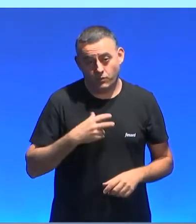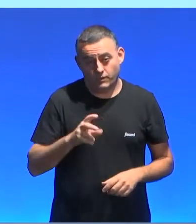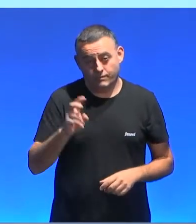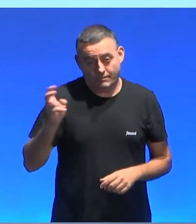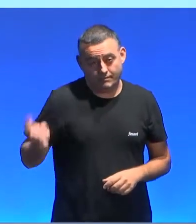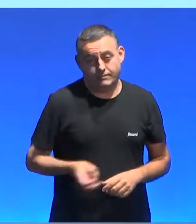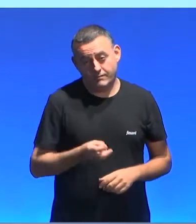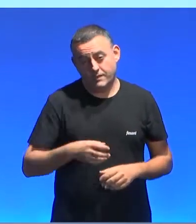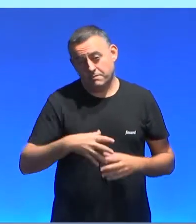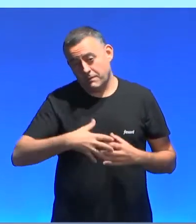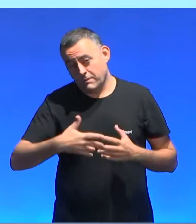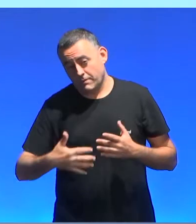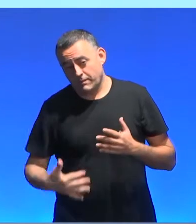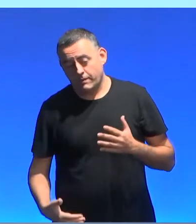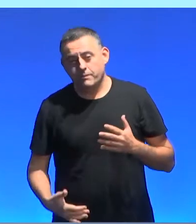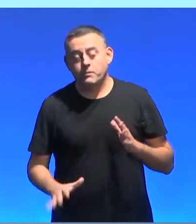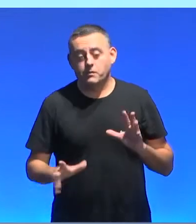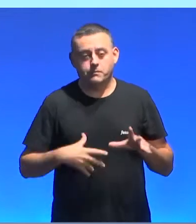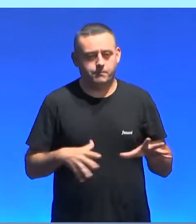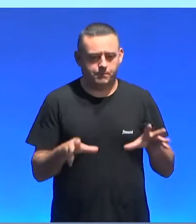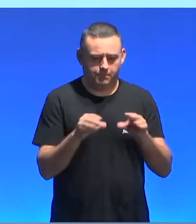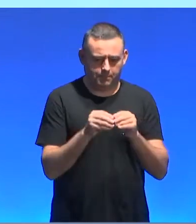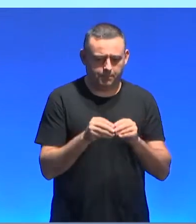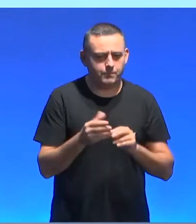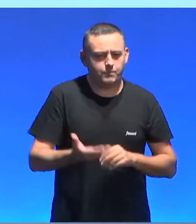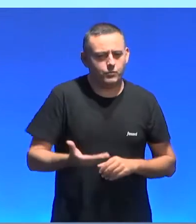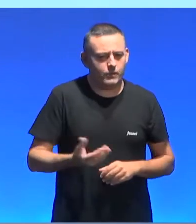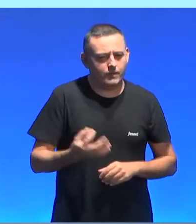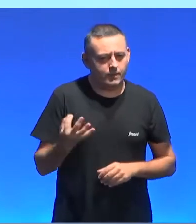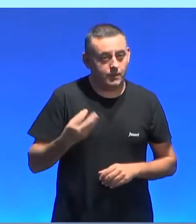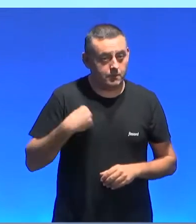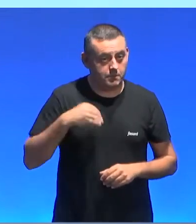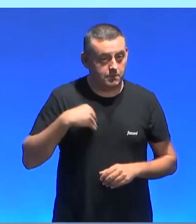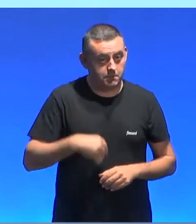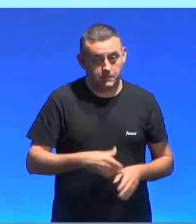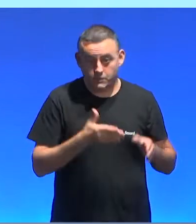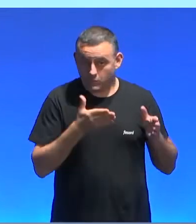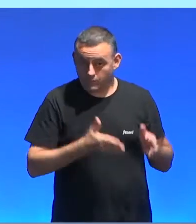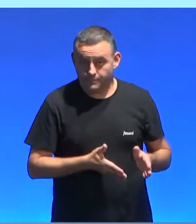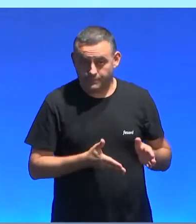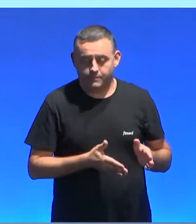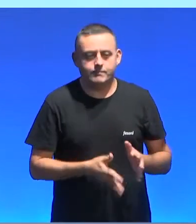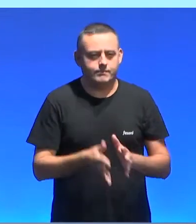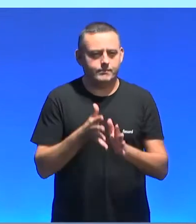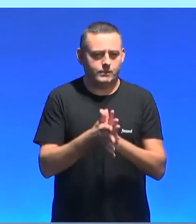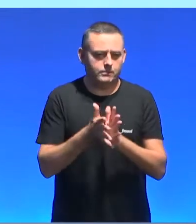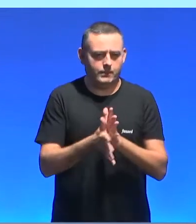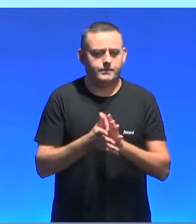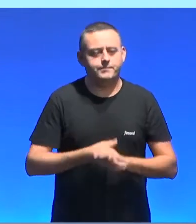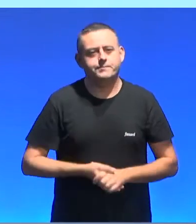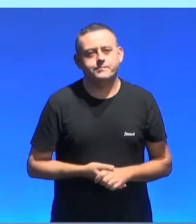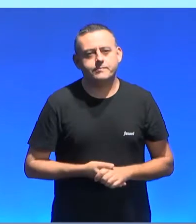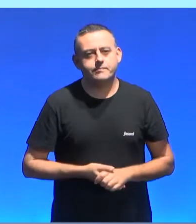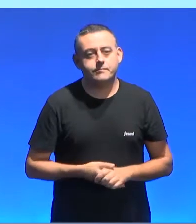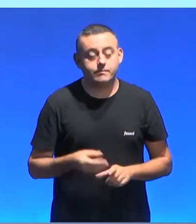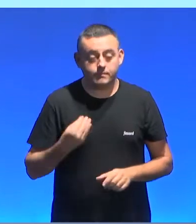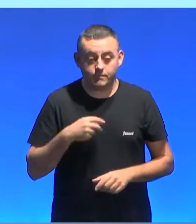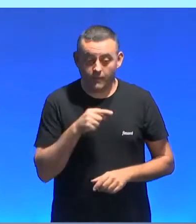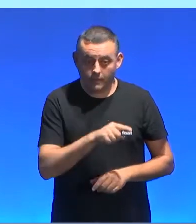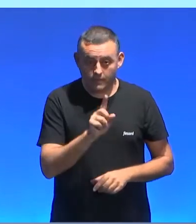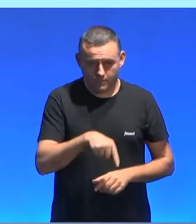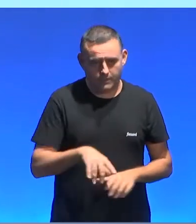podría seguir, pero hoy yo creo que lo más importante es que nos cuente su protagonista, en nombre del mismo y de todo su